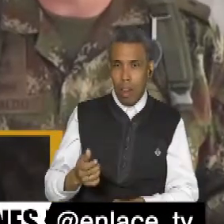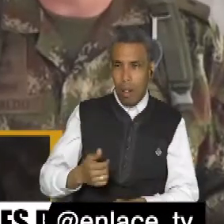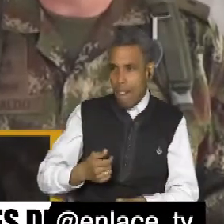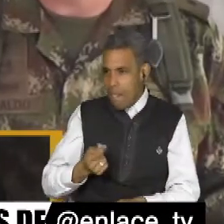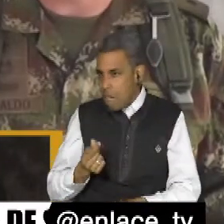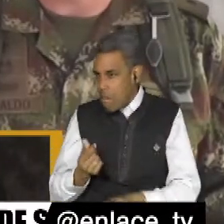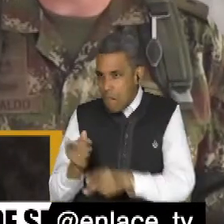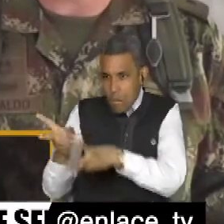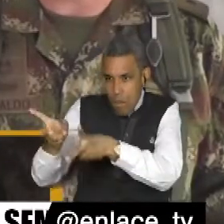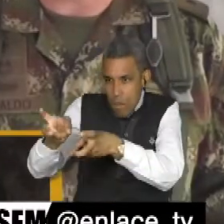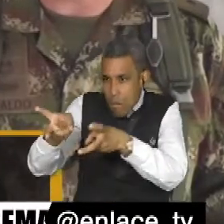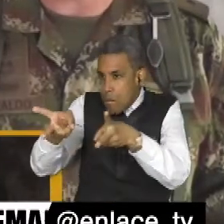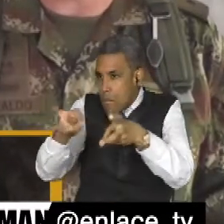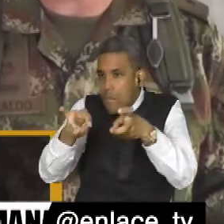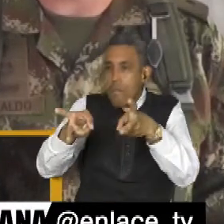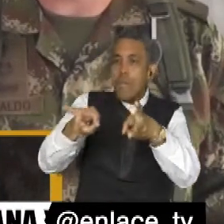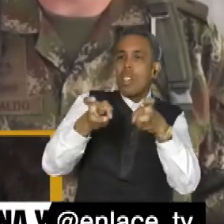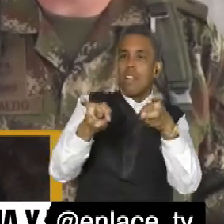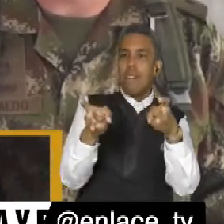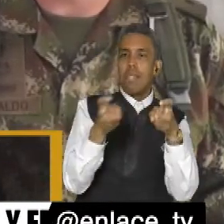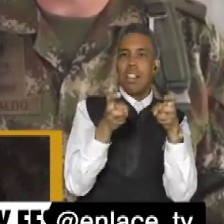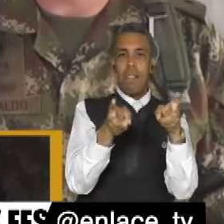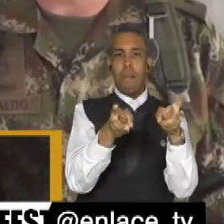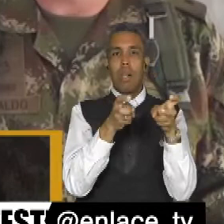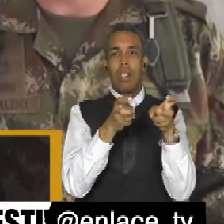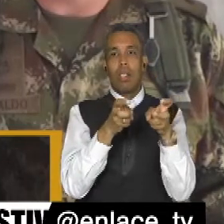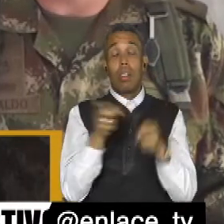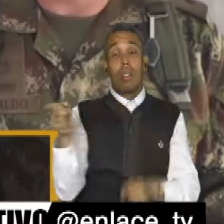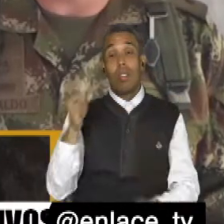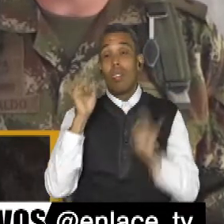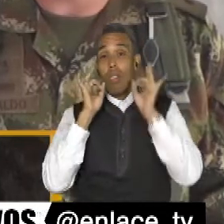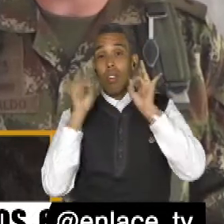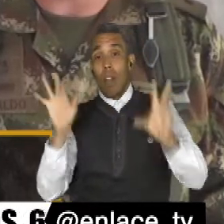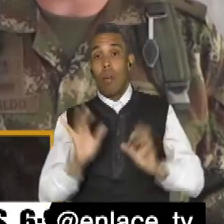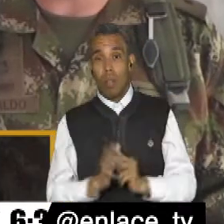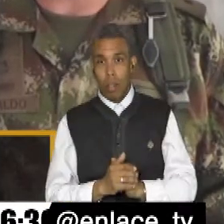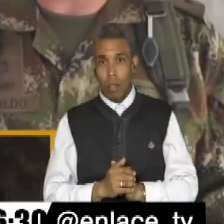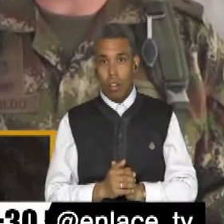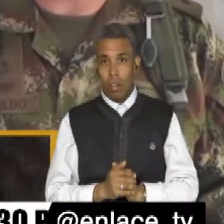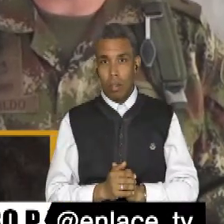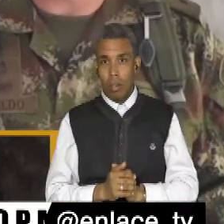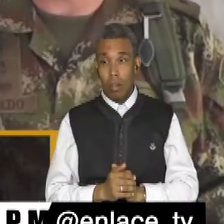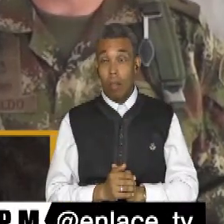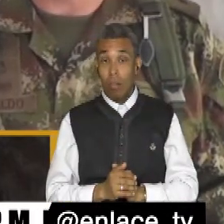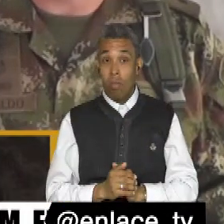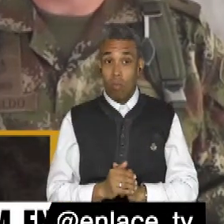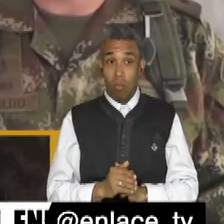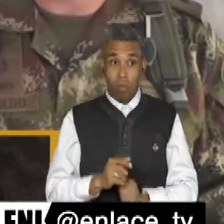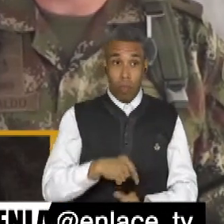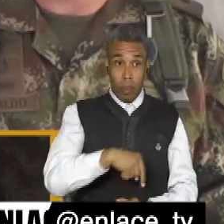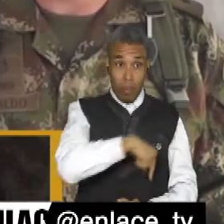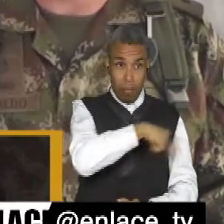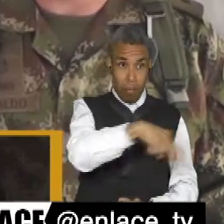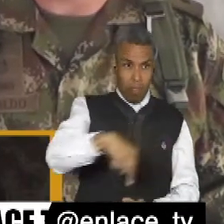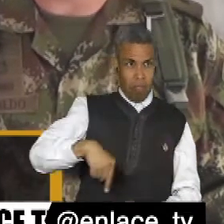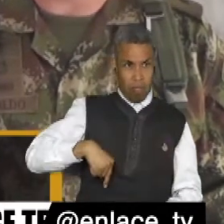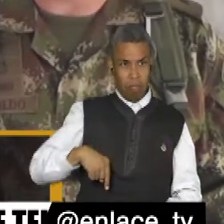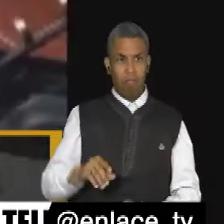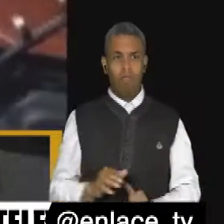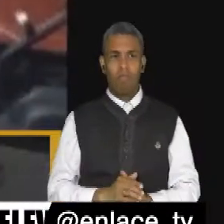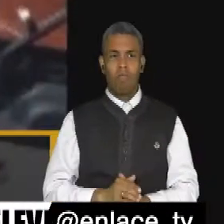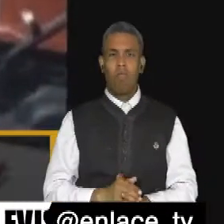General de la Nación ha acudido ante los jueces de control de garantías con el fin de legalizar la captura,